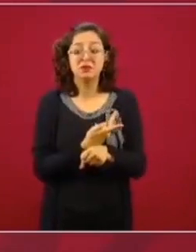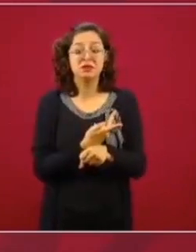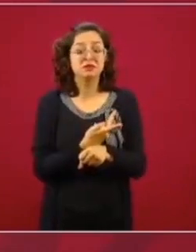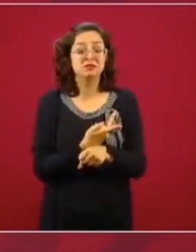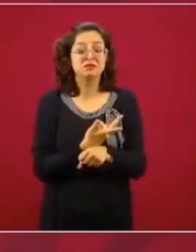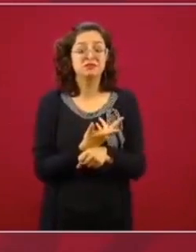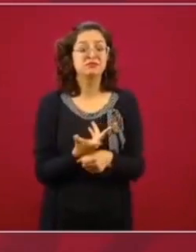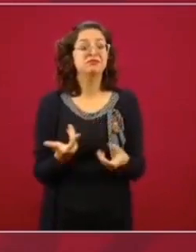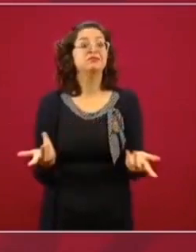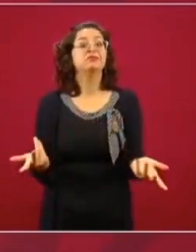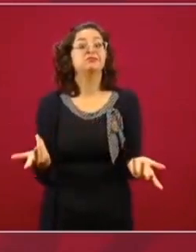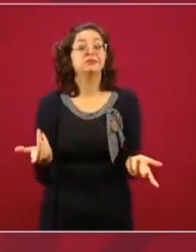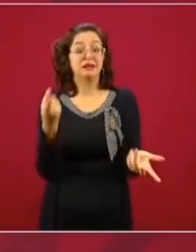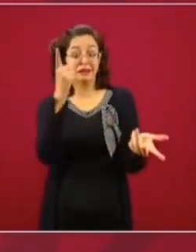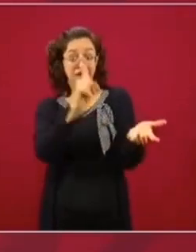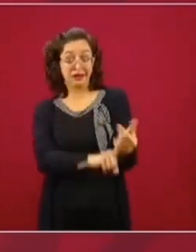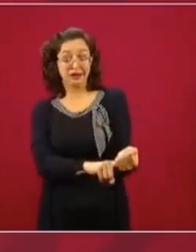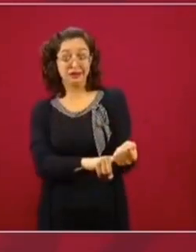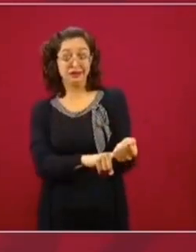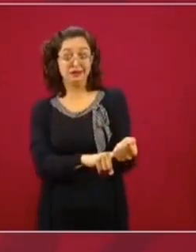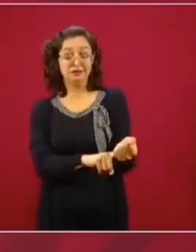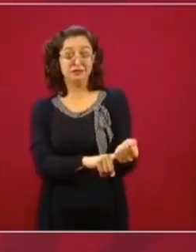de